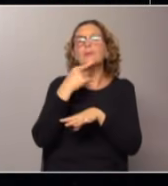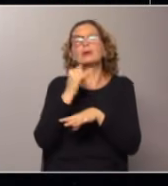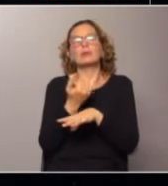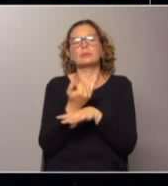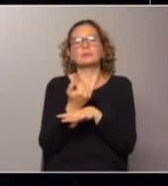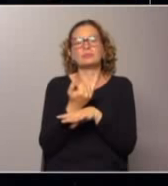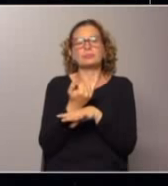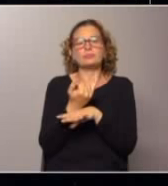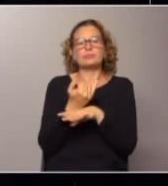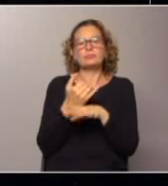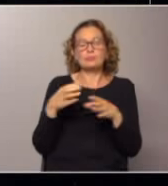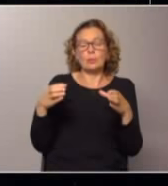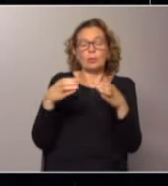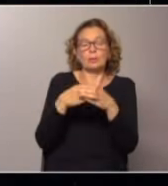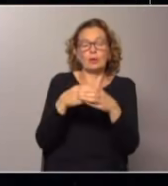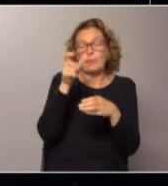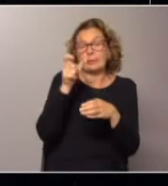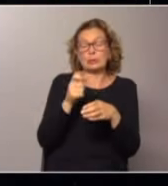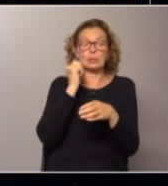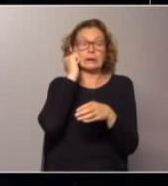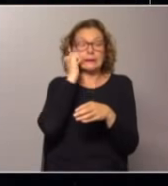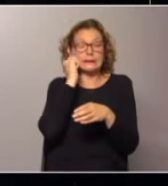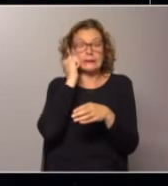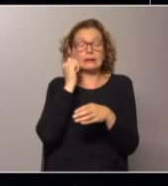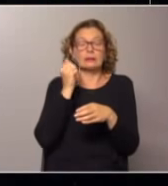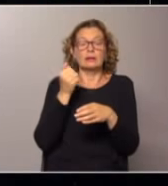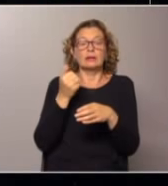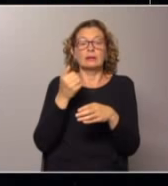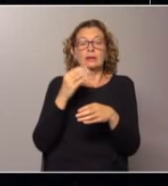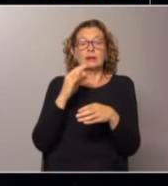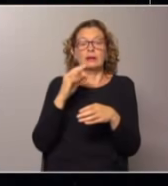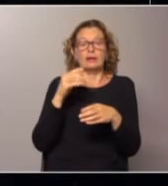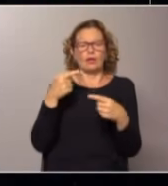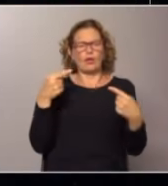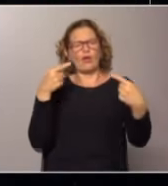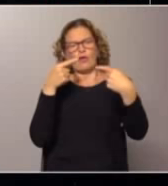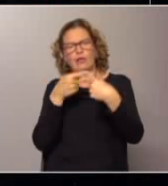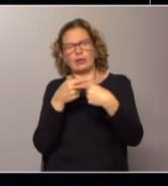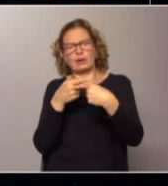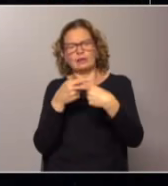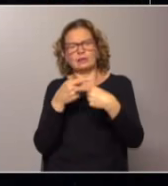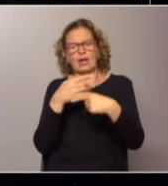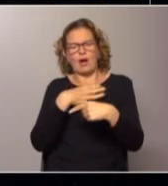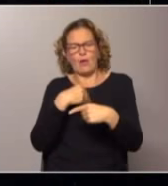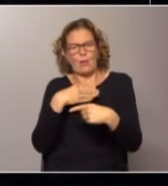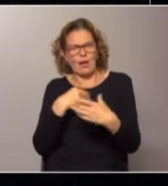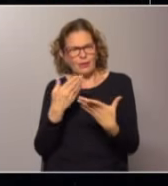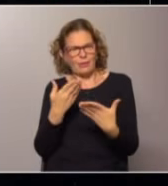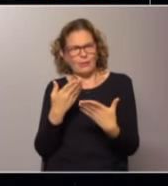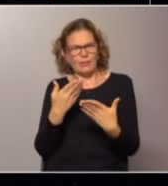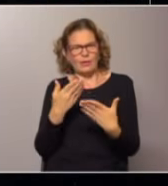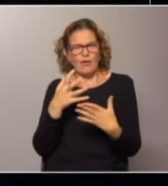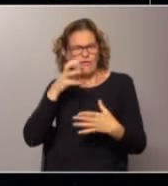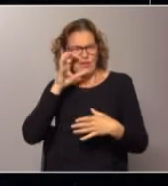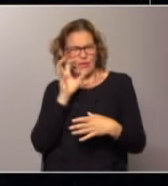digamos los movimientos afro e ir bien en charleston no se enfrentan los supremacistas blancos con